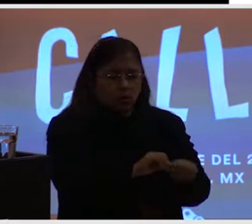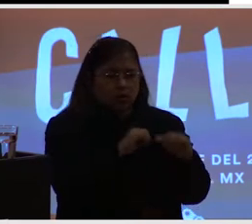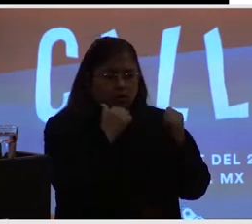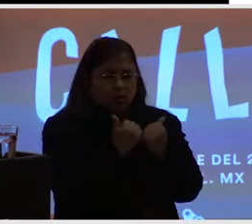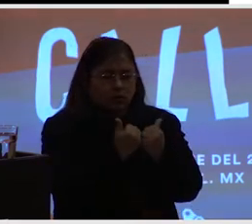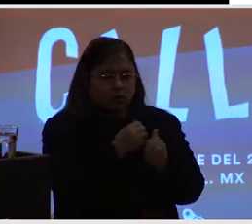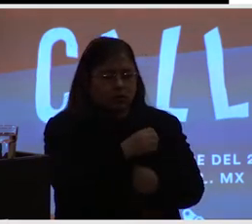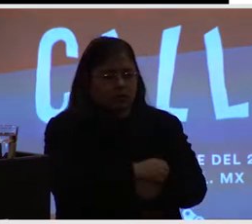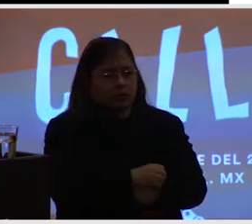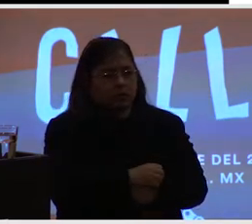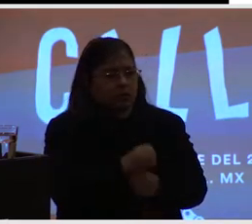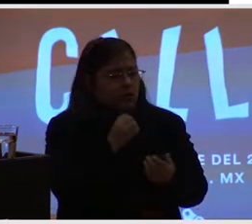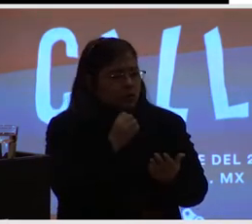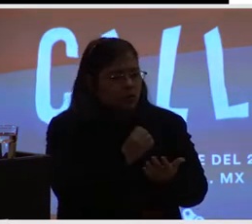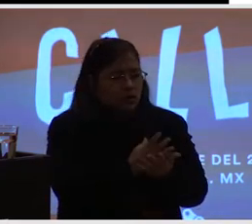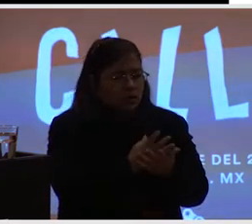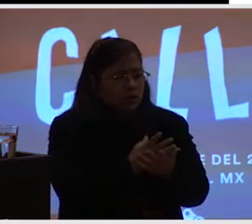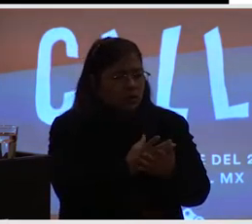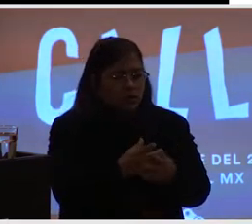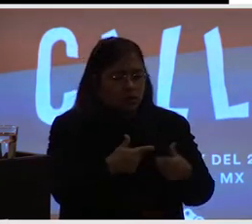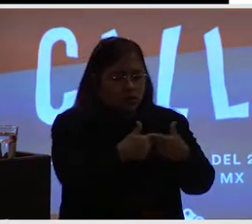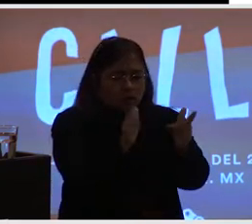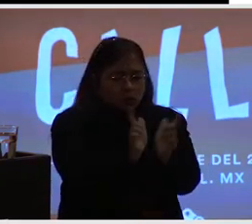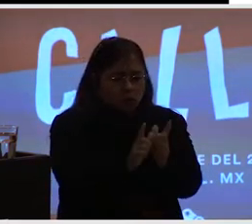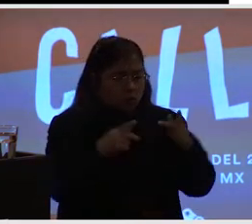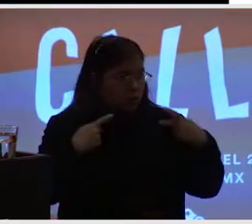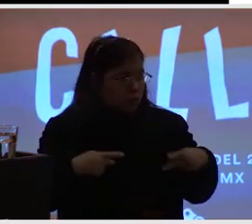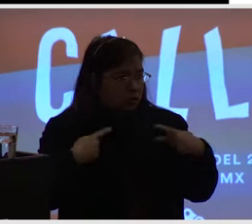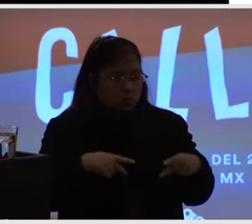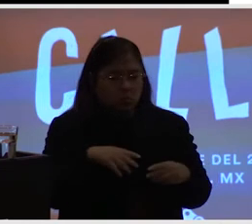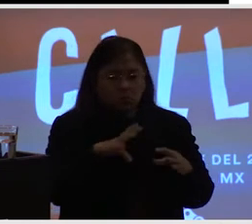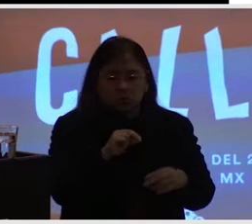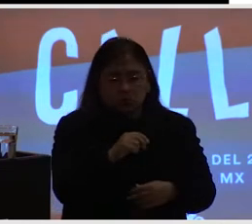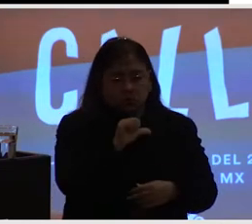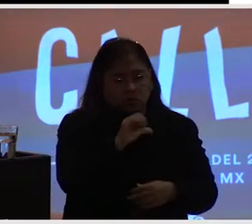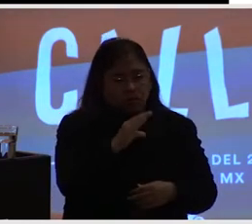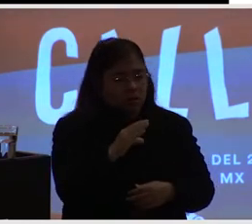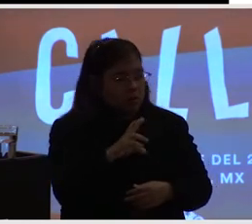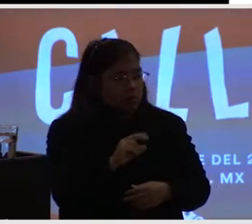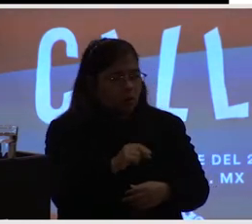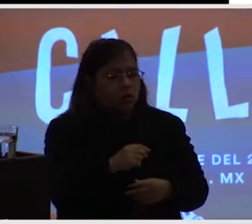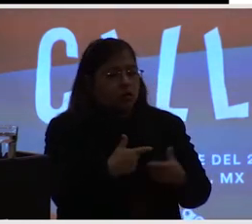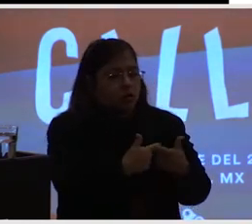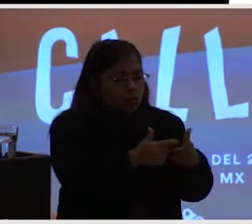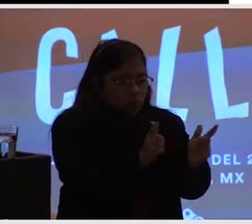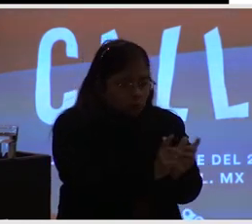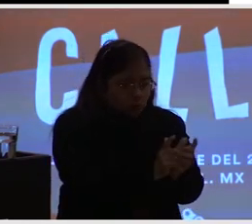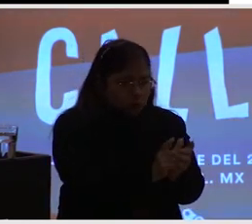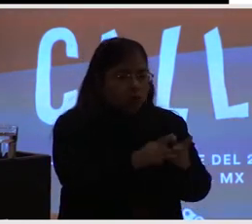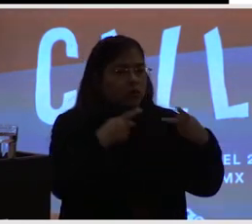es una relación completamente ciudadana es un colectivo no somos ac no somos fundación somos un colectivo ciudadano